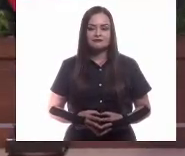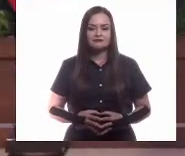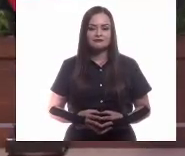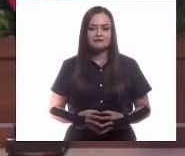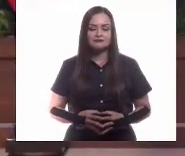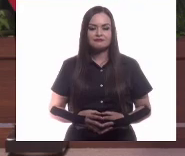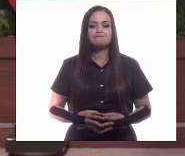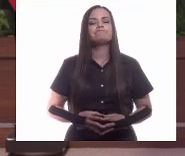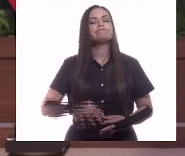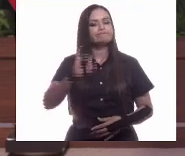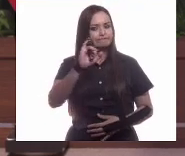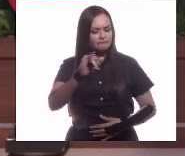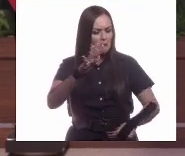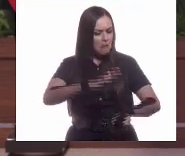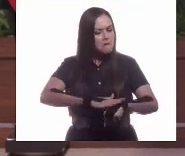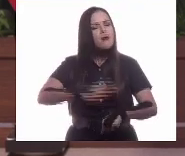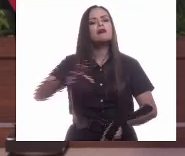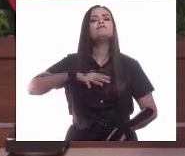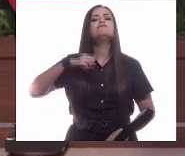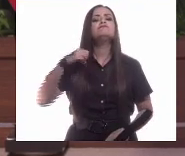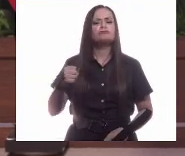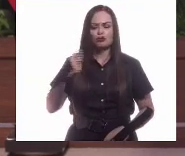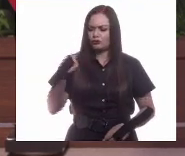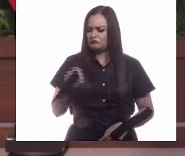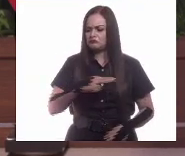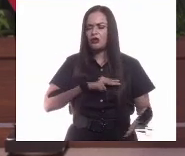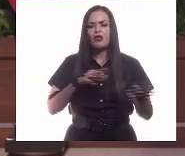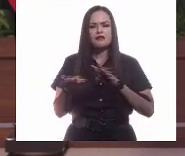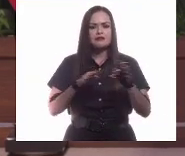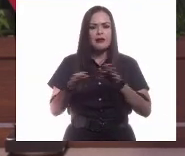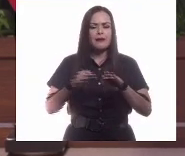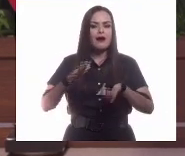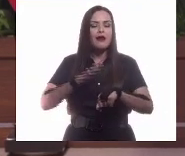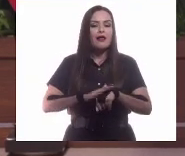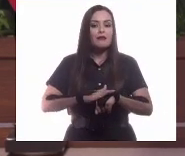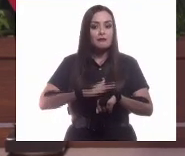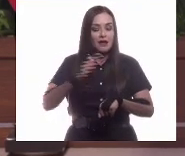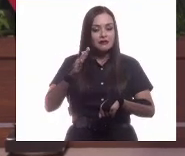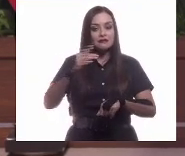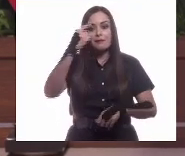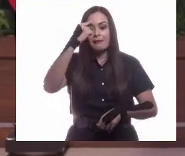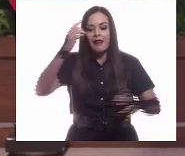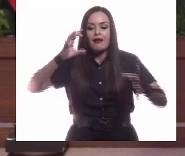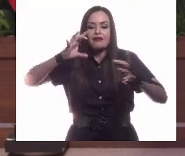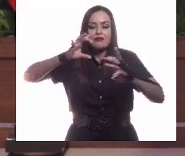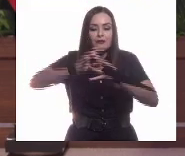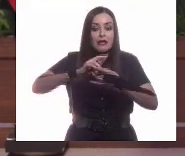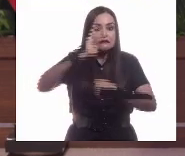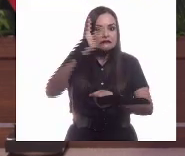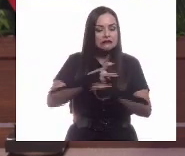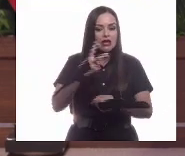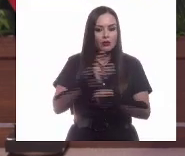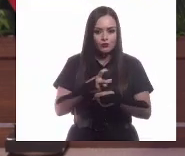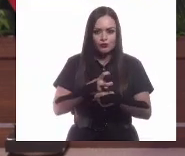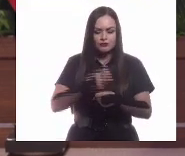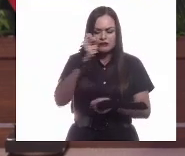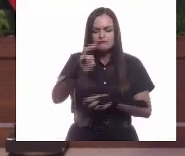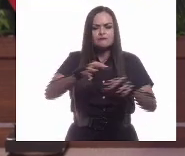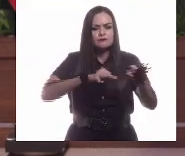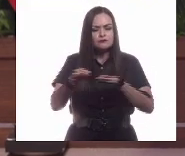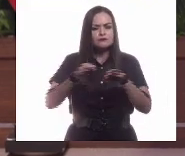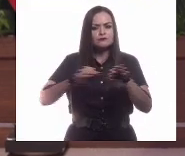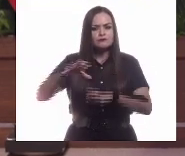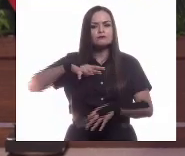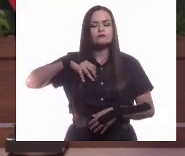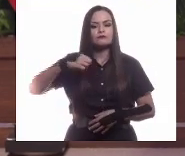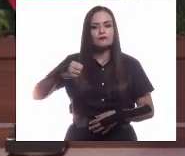Y vamos por más, porque seguiremos trabajando para lograr una segunda conexión con Europa y vamos a trabajar para